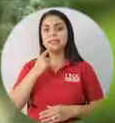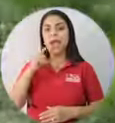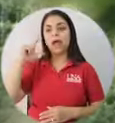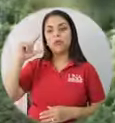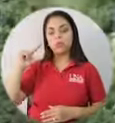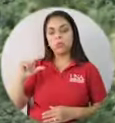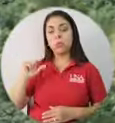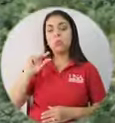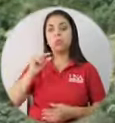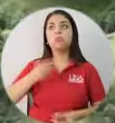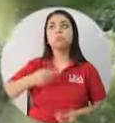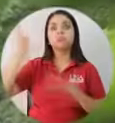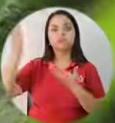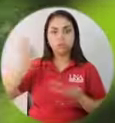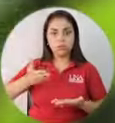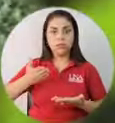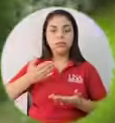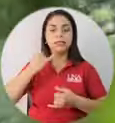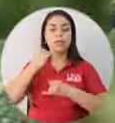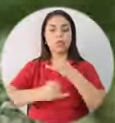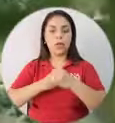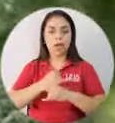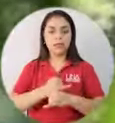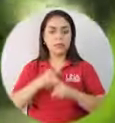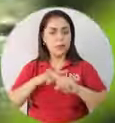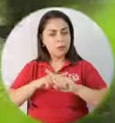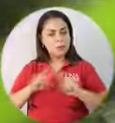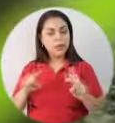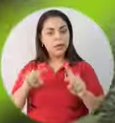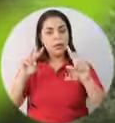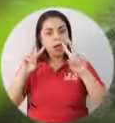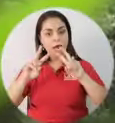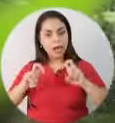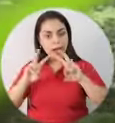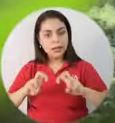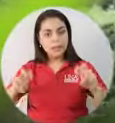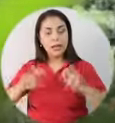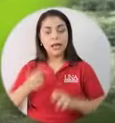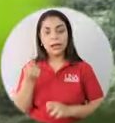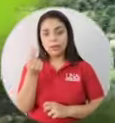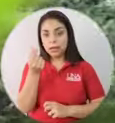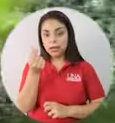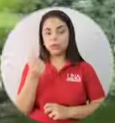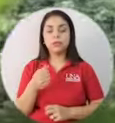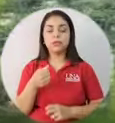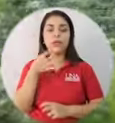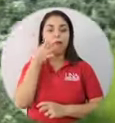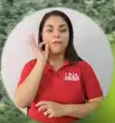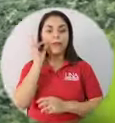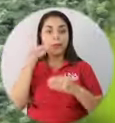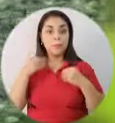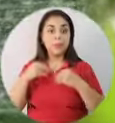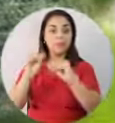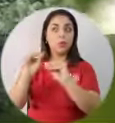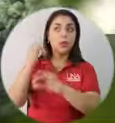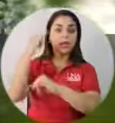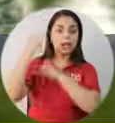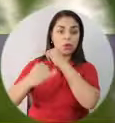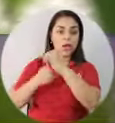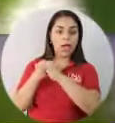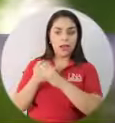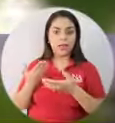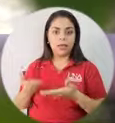la importancia de las exportaciones internacionales, pero cuando uno analiza lo que tiene que ver con el precio del café vendido a